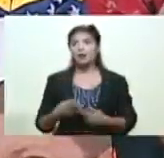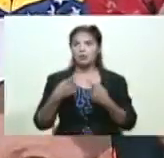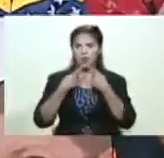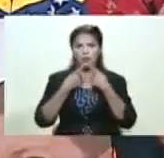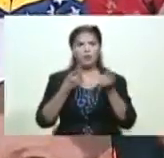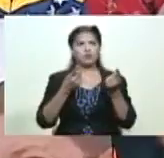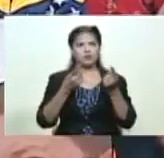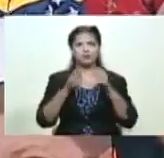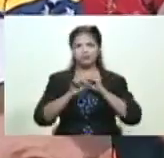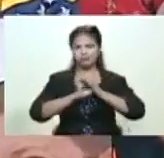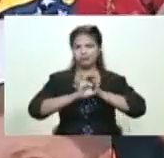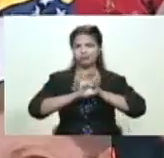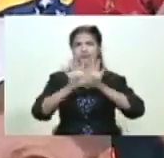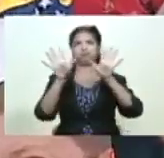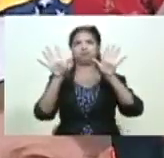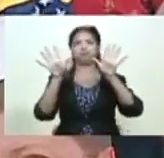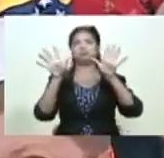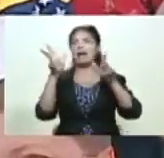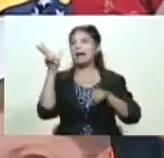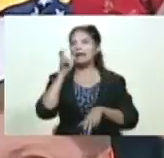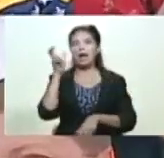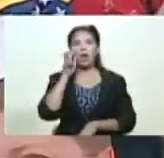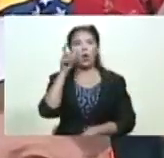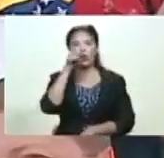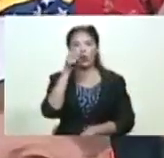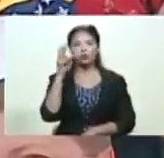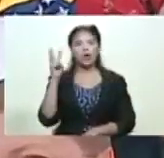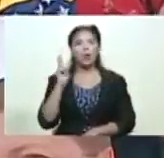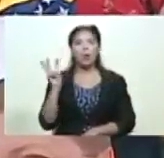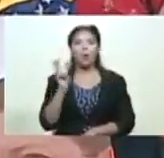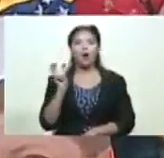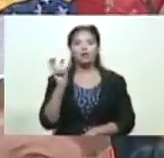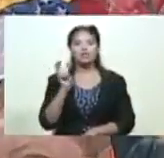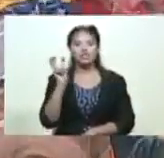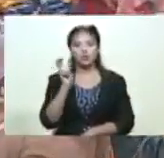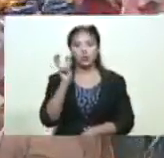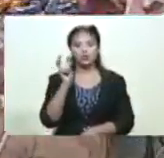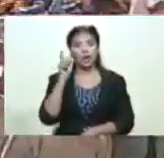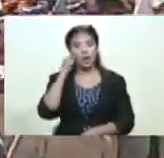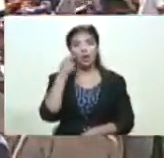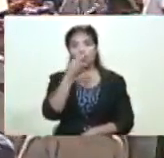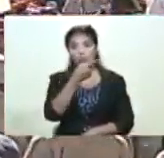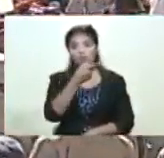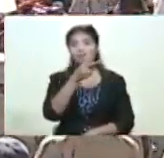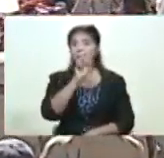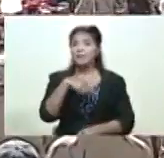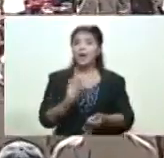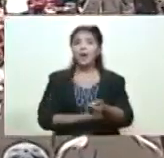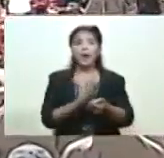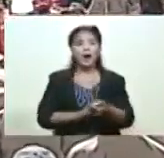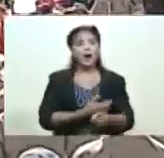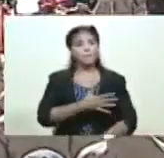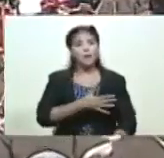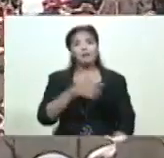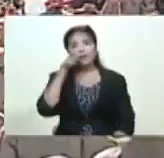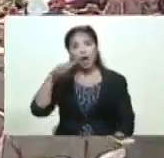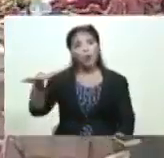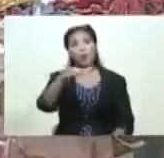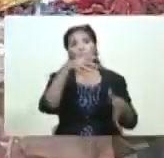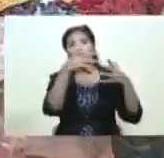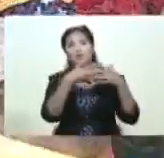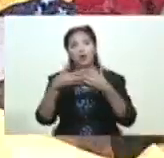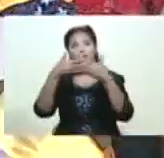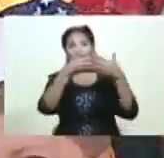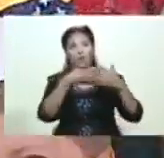con mucha claridad. Que lo escuchen en Washington, que lo escuchen nuestros hermanos y hermanas del pueblo de los